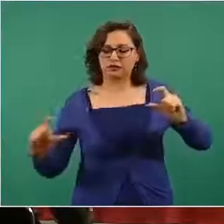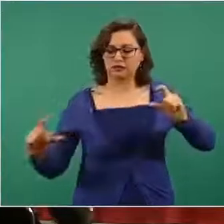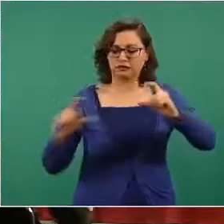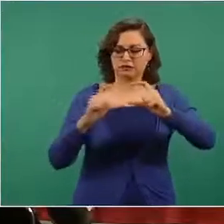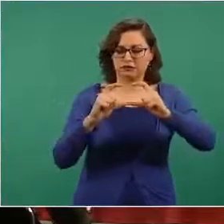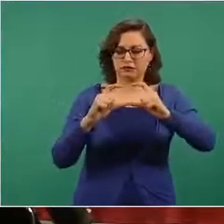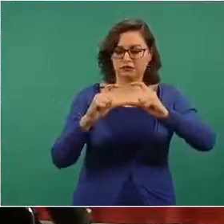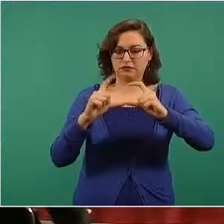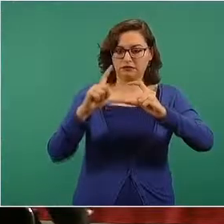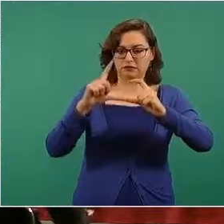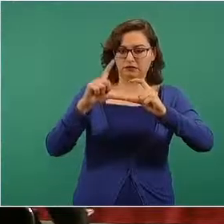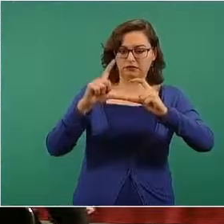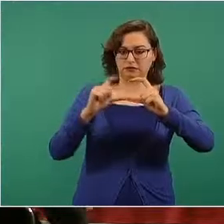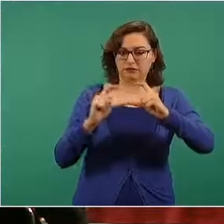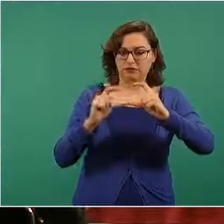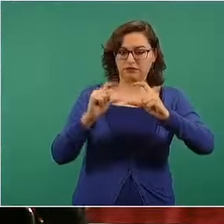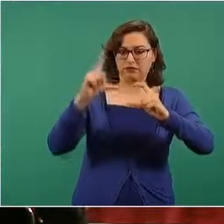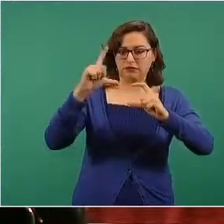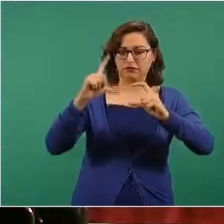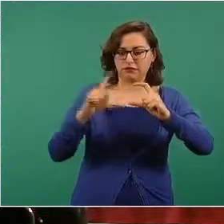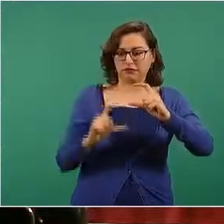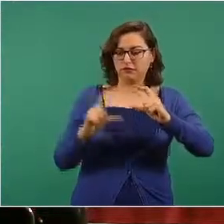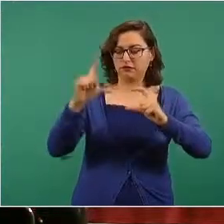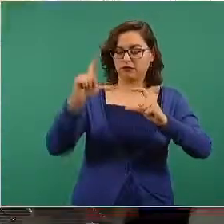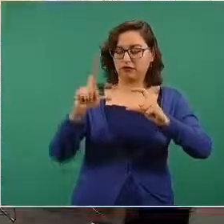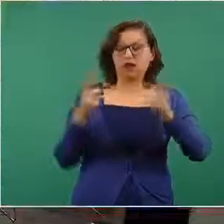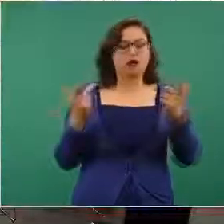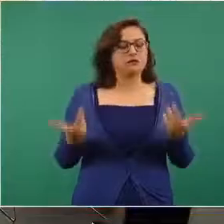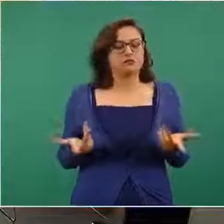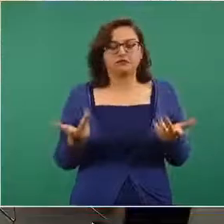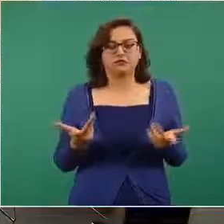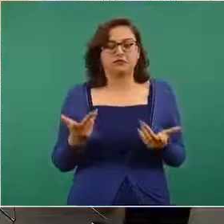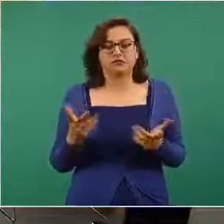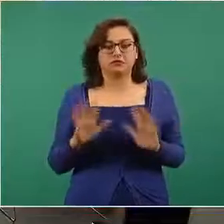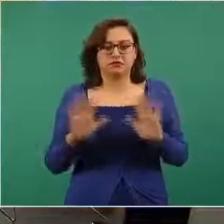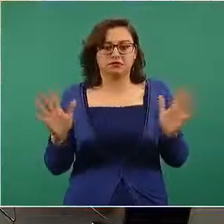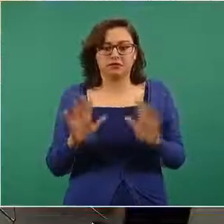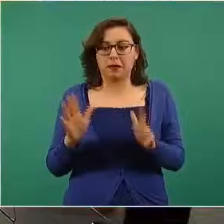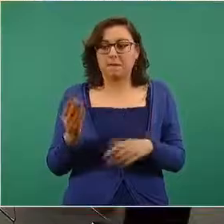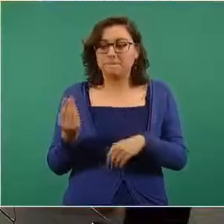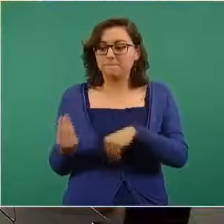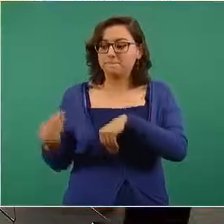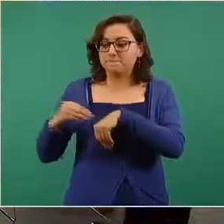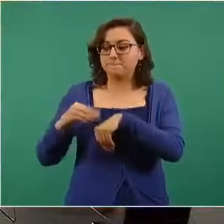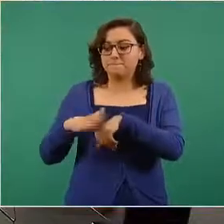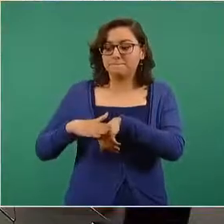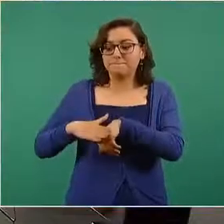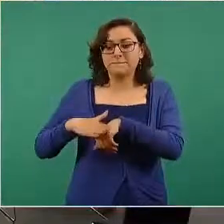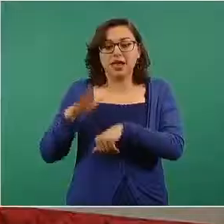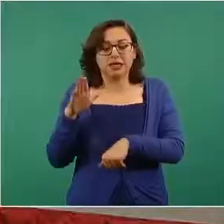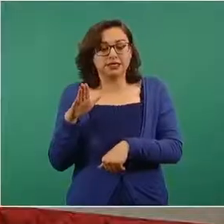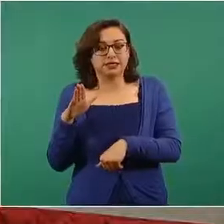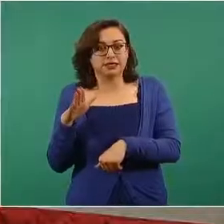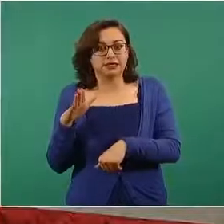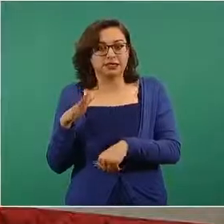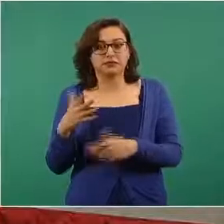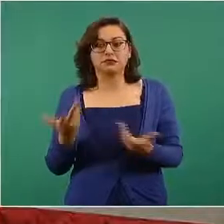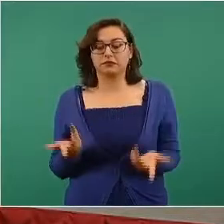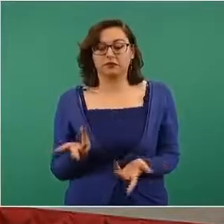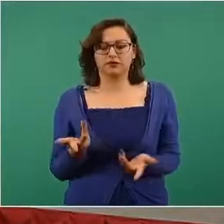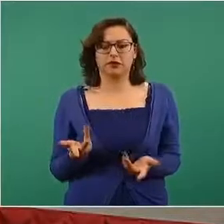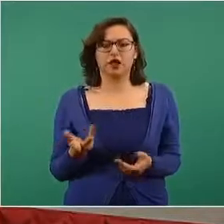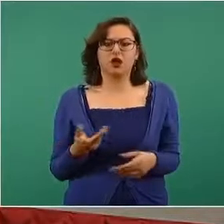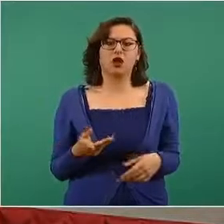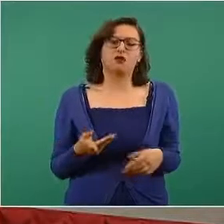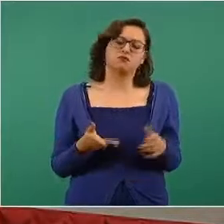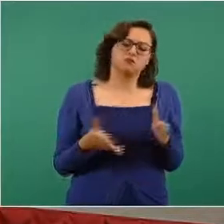qué causas, sino es cuántas. ¿Cuántas muertes de más observamos de lo que hubiéramos